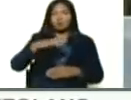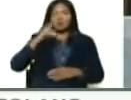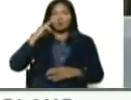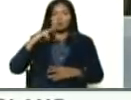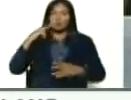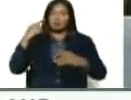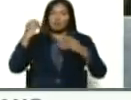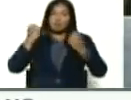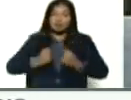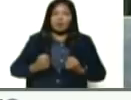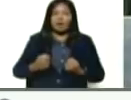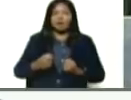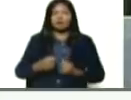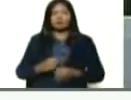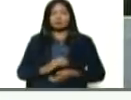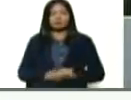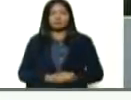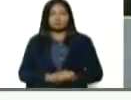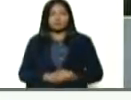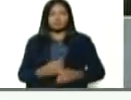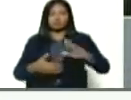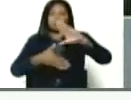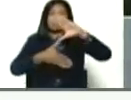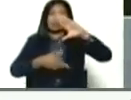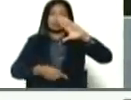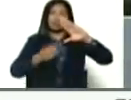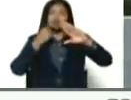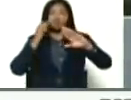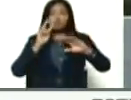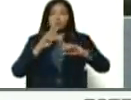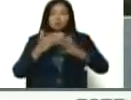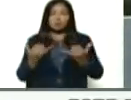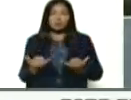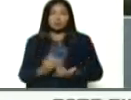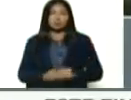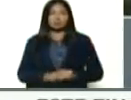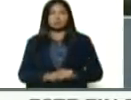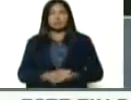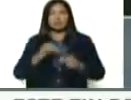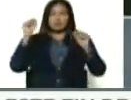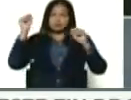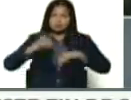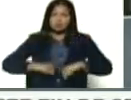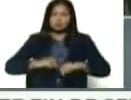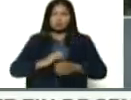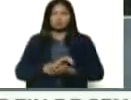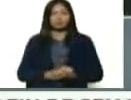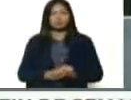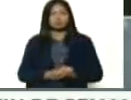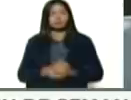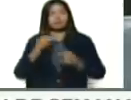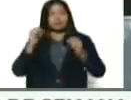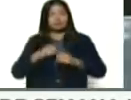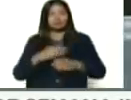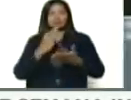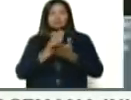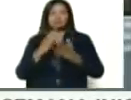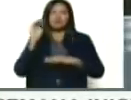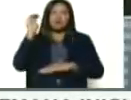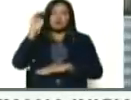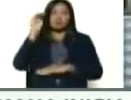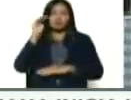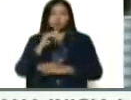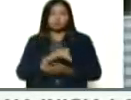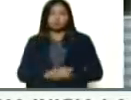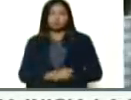de suramérica así lo decreta mos así es así será hacia el futuro